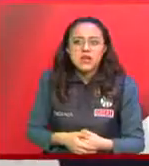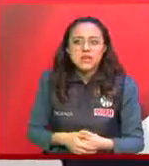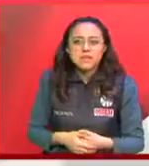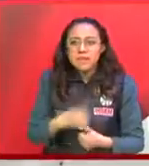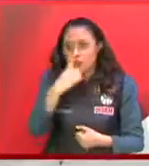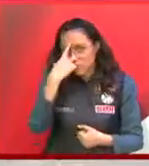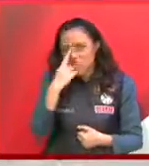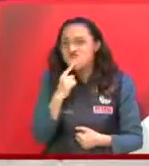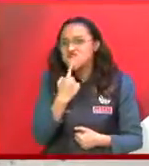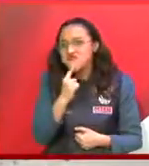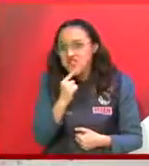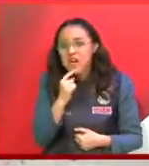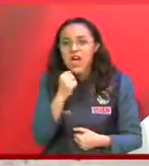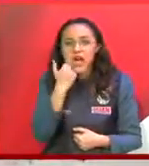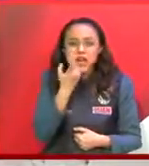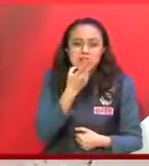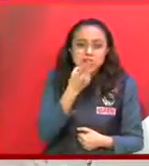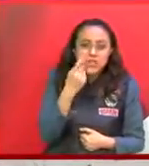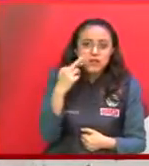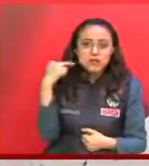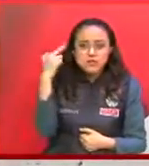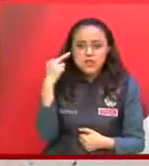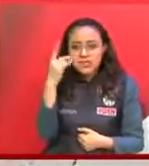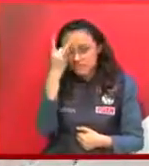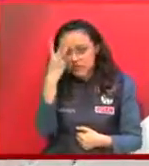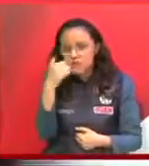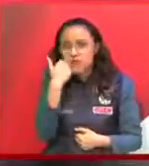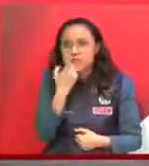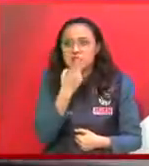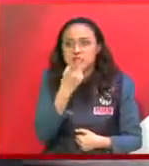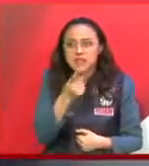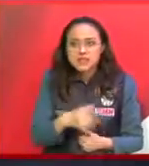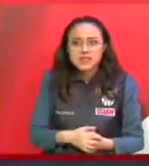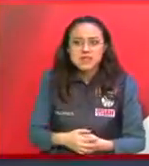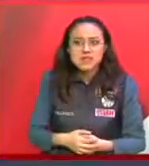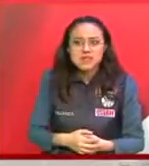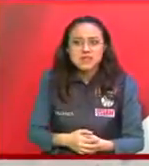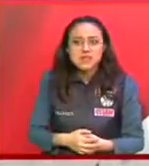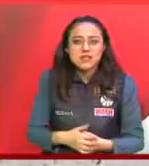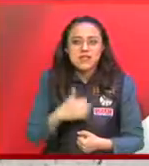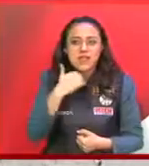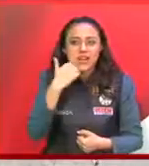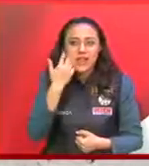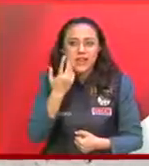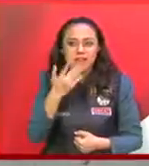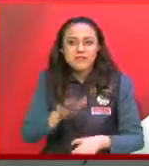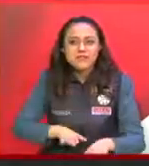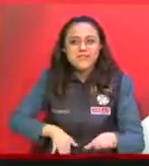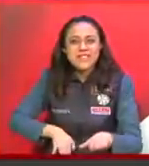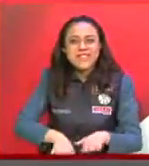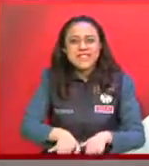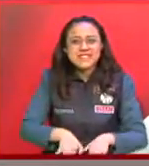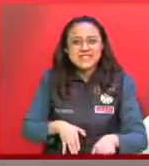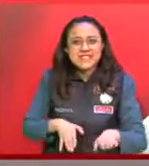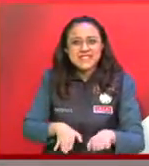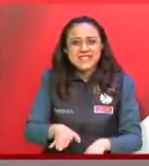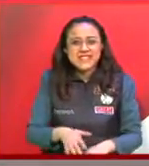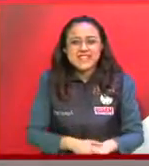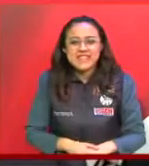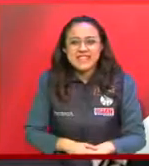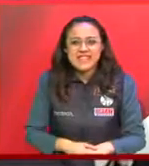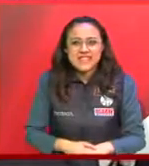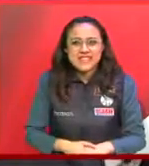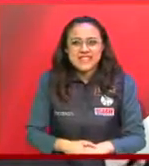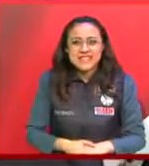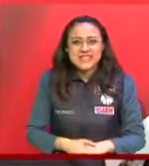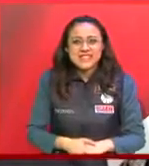Muñecas. ¿Algo más que le quieras decir a los Reyes Magos? Que me traigan unos patines.